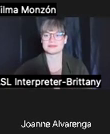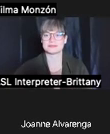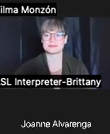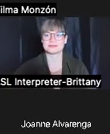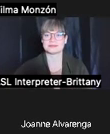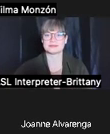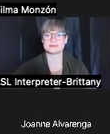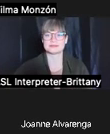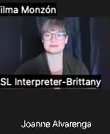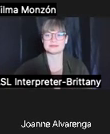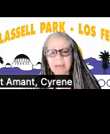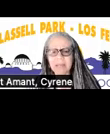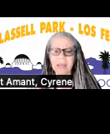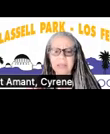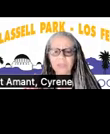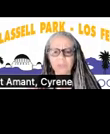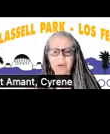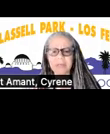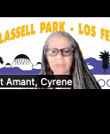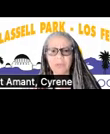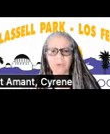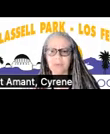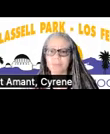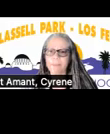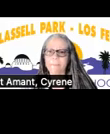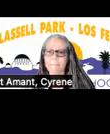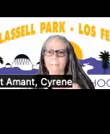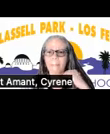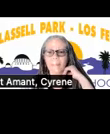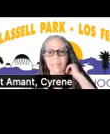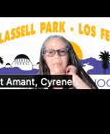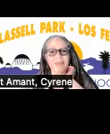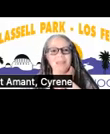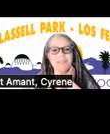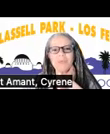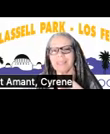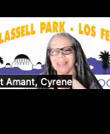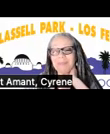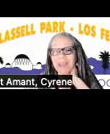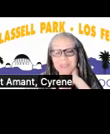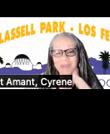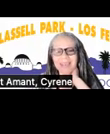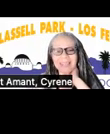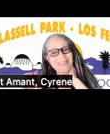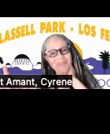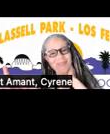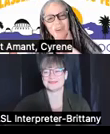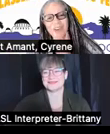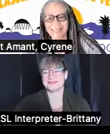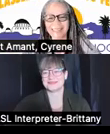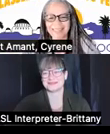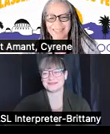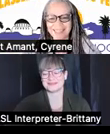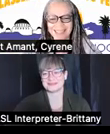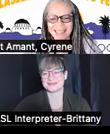escoger Spanish para escuchar en español. And if someone can say it better in Spanish, even better.